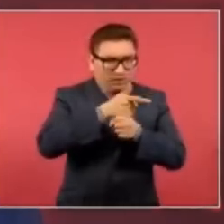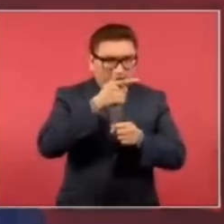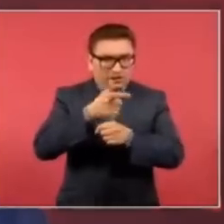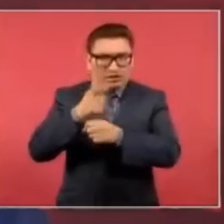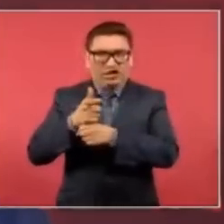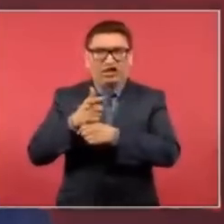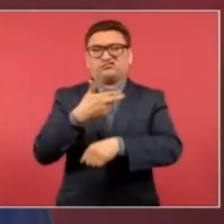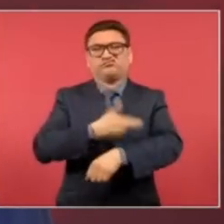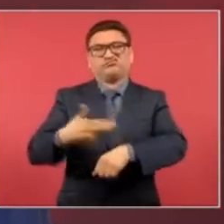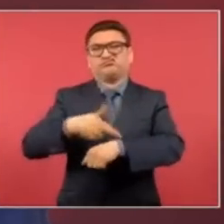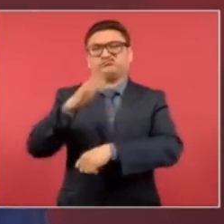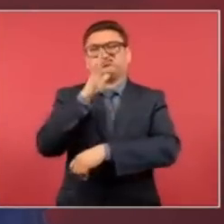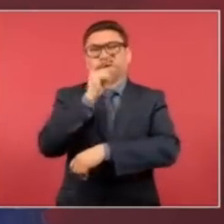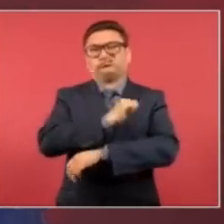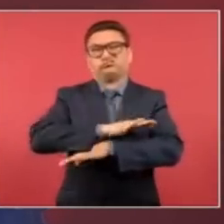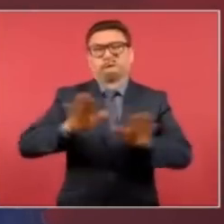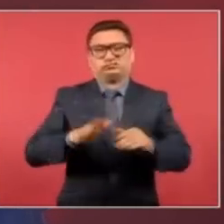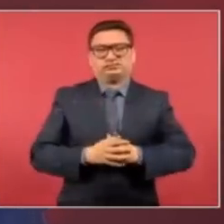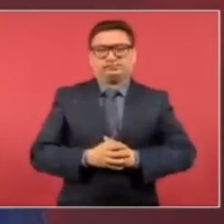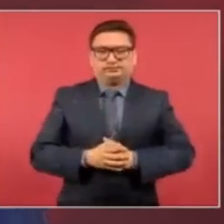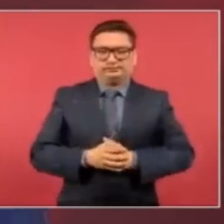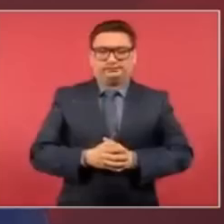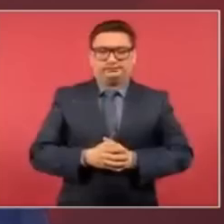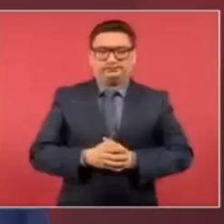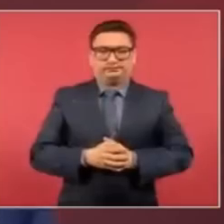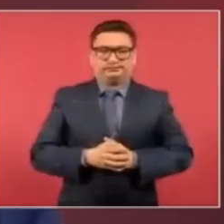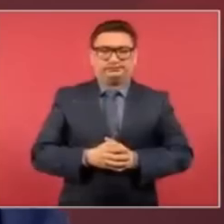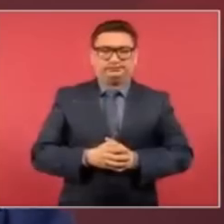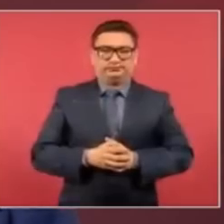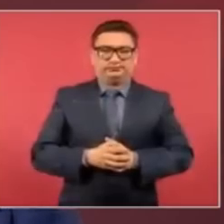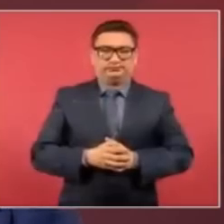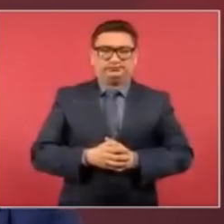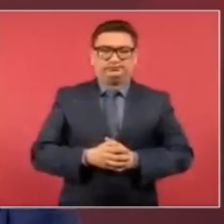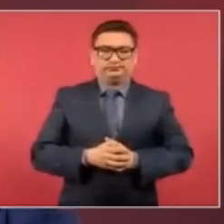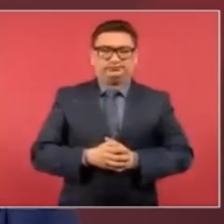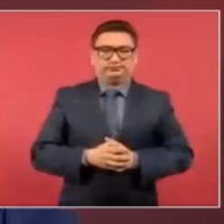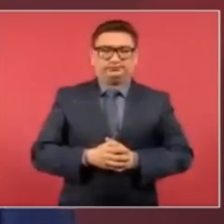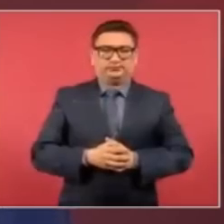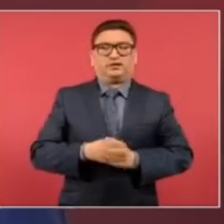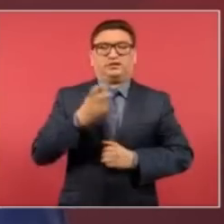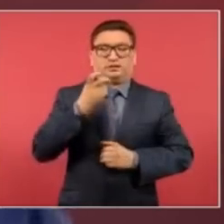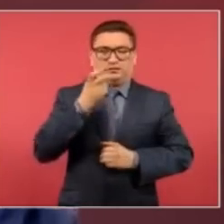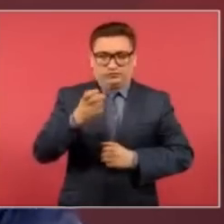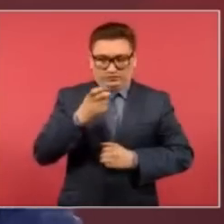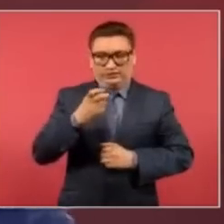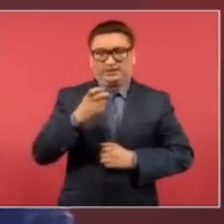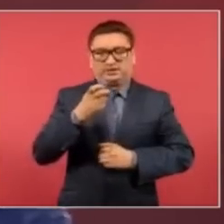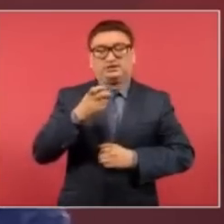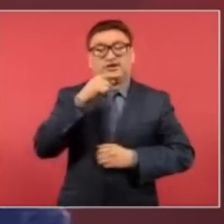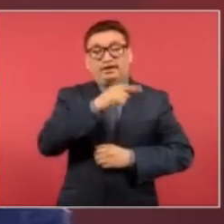vía no se iba a lograr nada. En ese entonces Francisco I. Madero